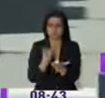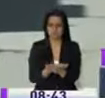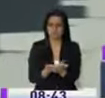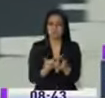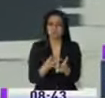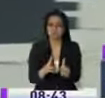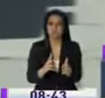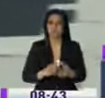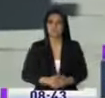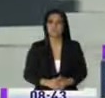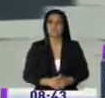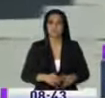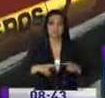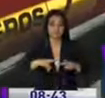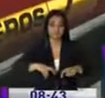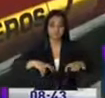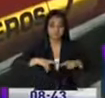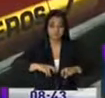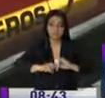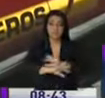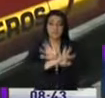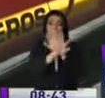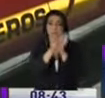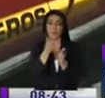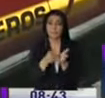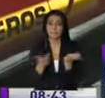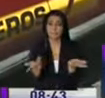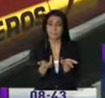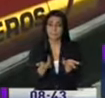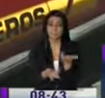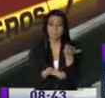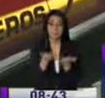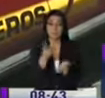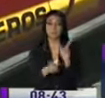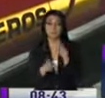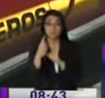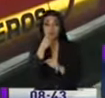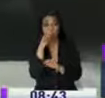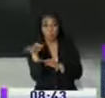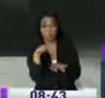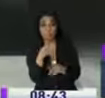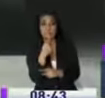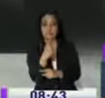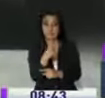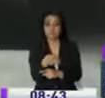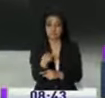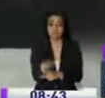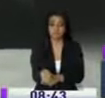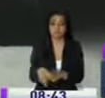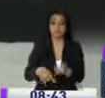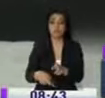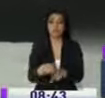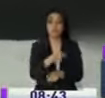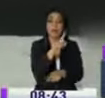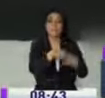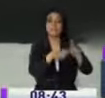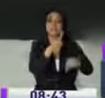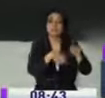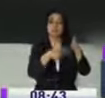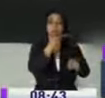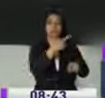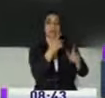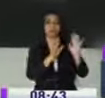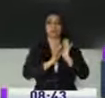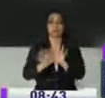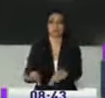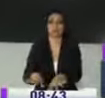Las investigaciones determinarán qué mismo pasó. Supuestamente algunos curiosos comentaron que el fallecido fue empujado por uno de sus amigos con